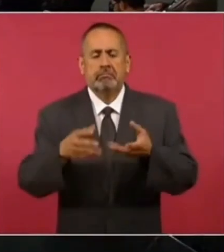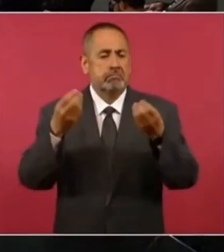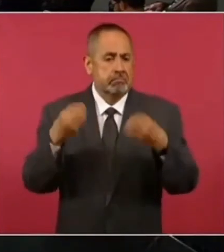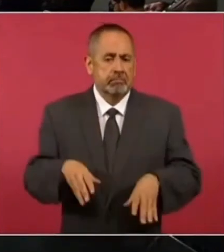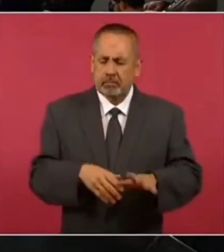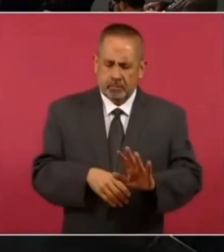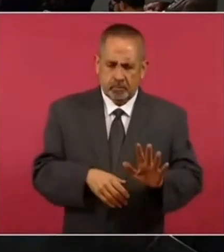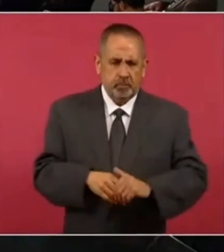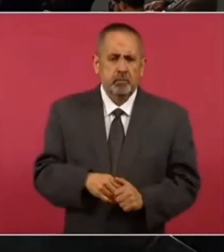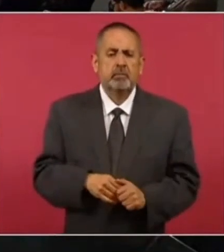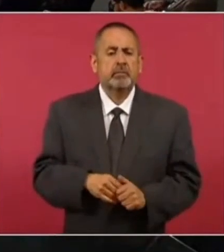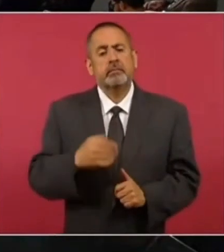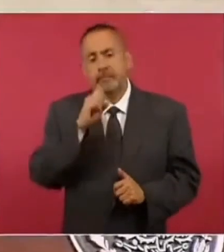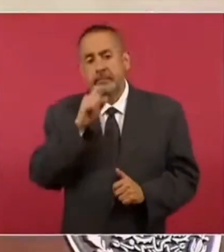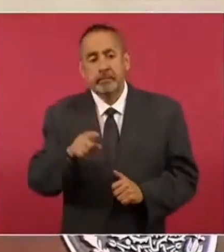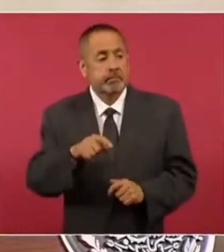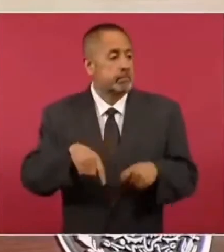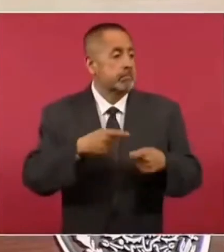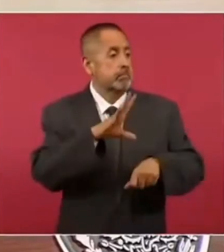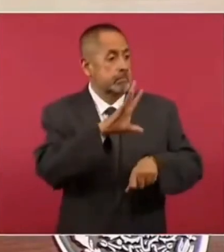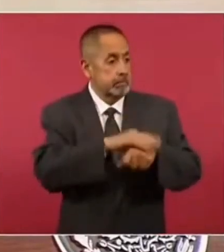de entrega de concesiones